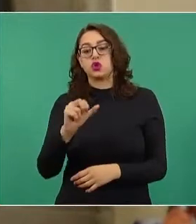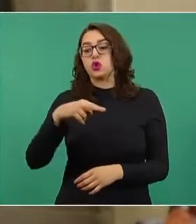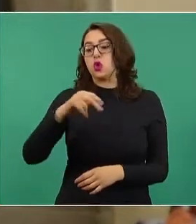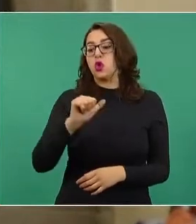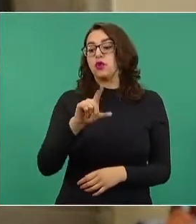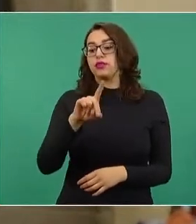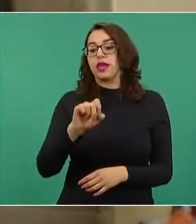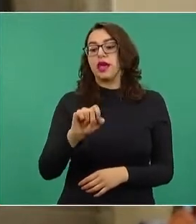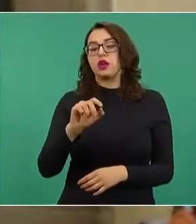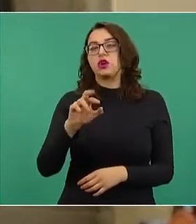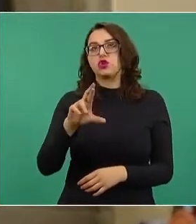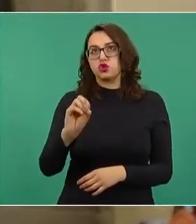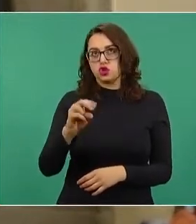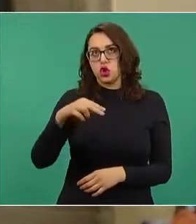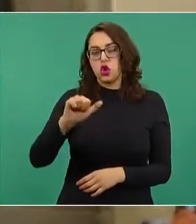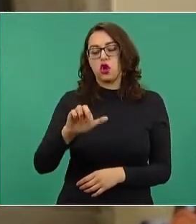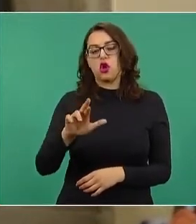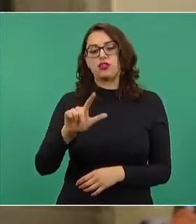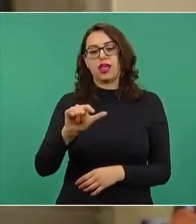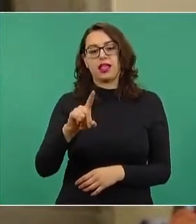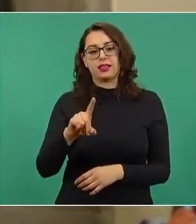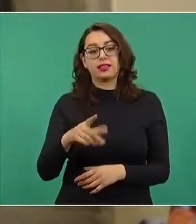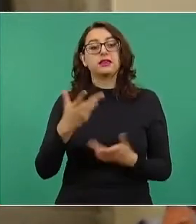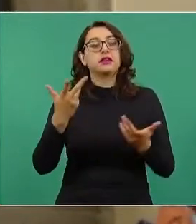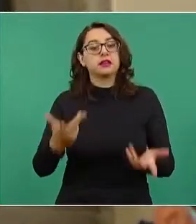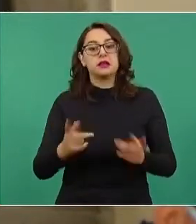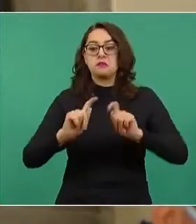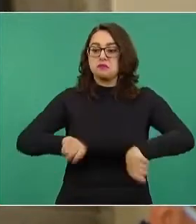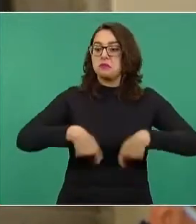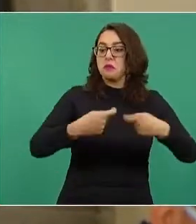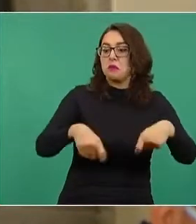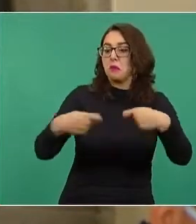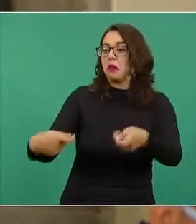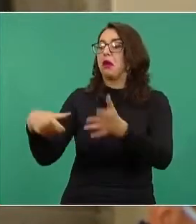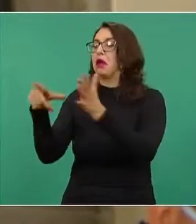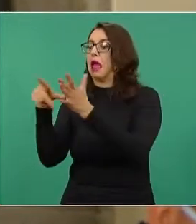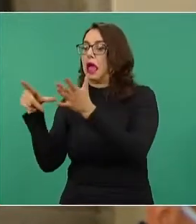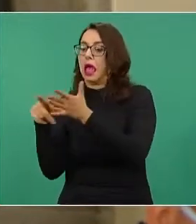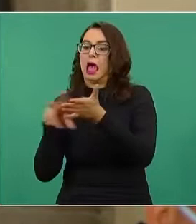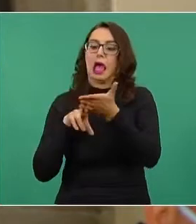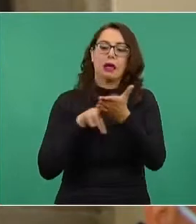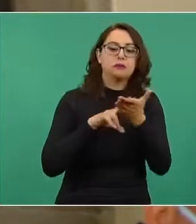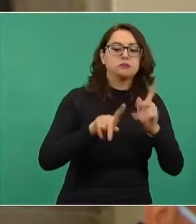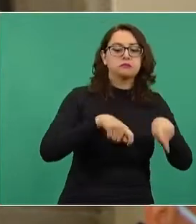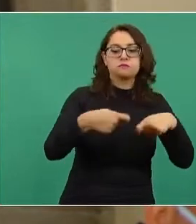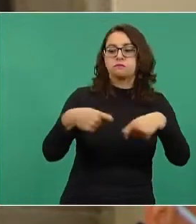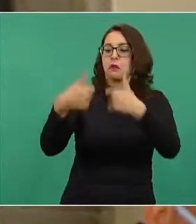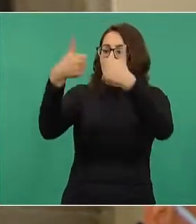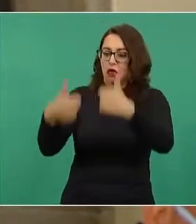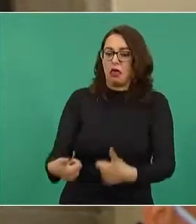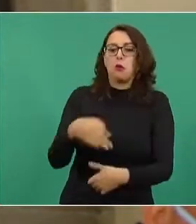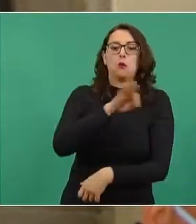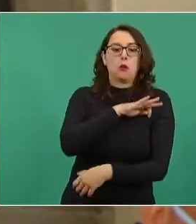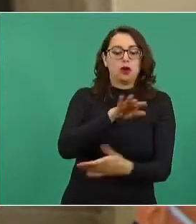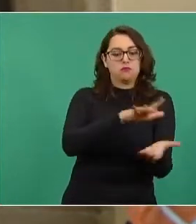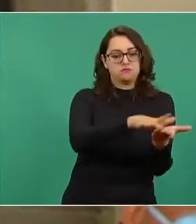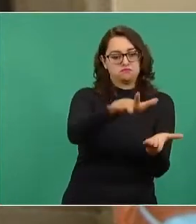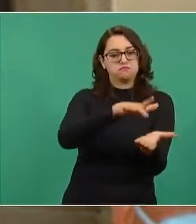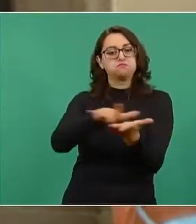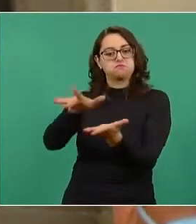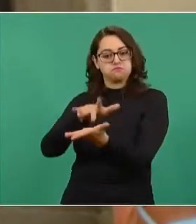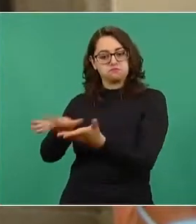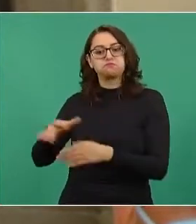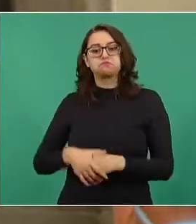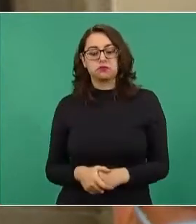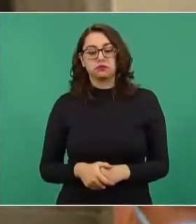empuje con la cuestión migratoria, otorgaron green cards, residencias permanentes y apoyando siempre a los